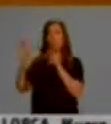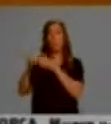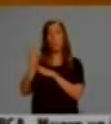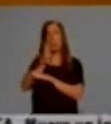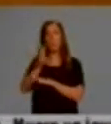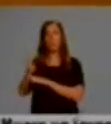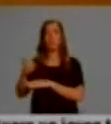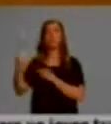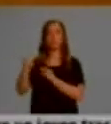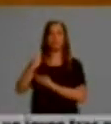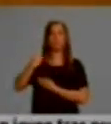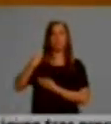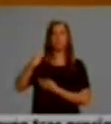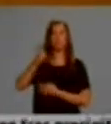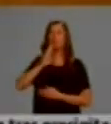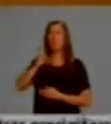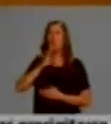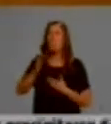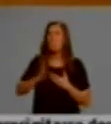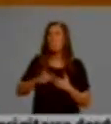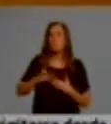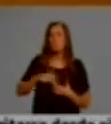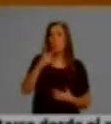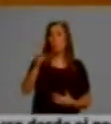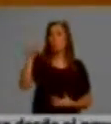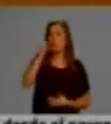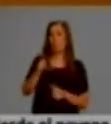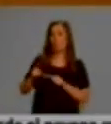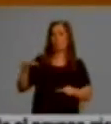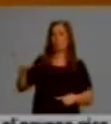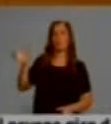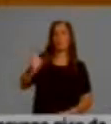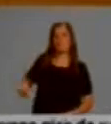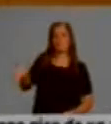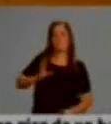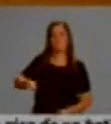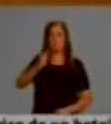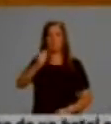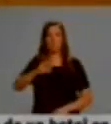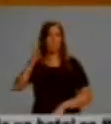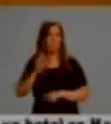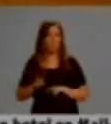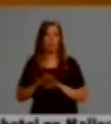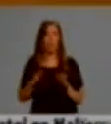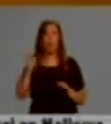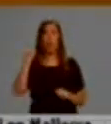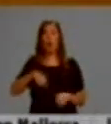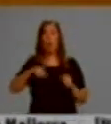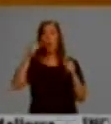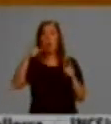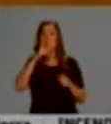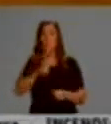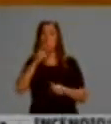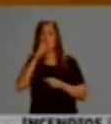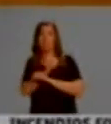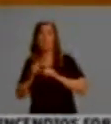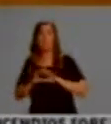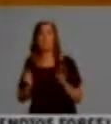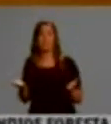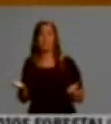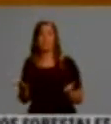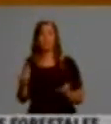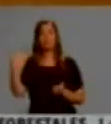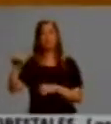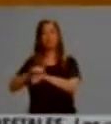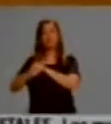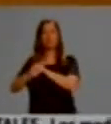estado financiándose irregularmente, al menos durante los últimos 20 años. Hoy lo sabemos porque se ha roto la omertá. Su persona